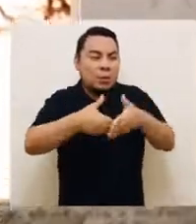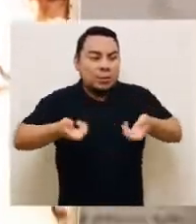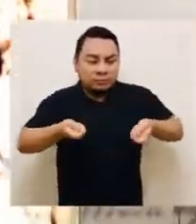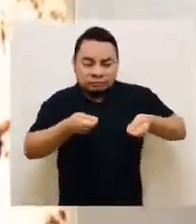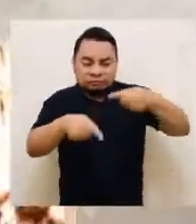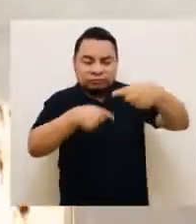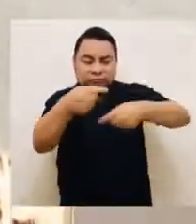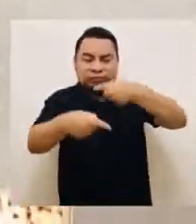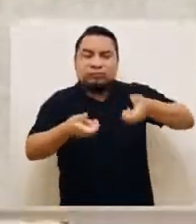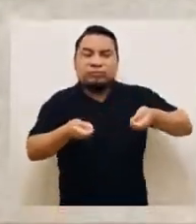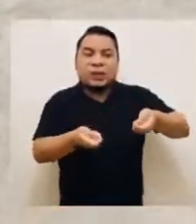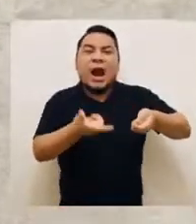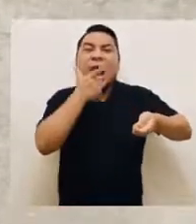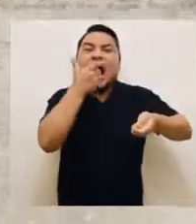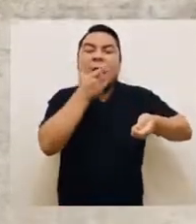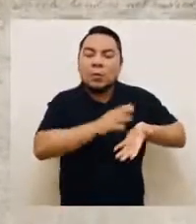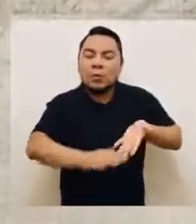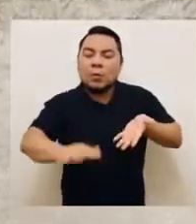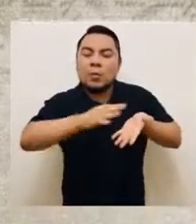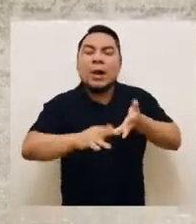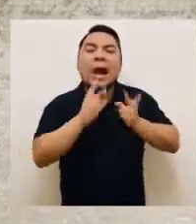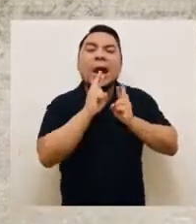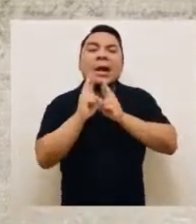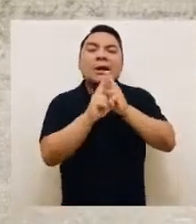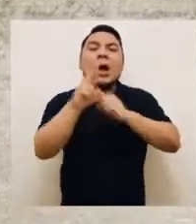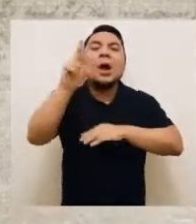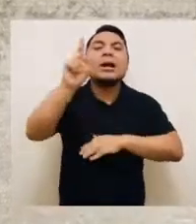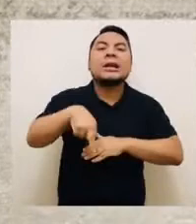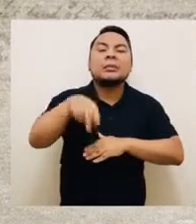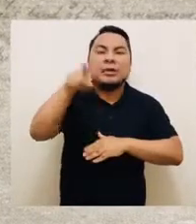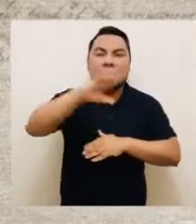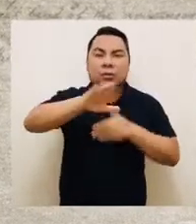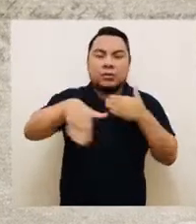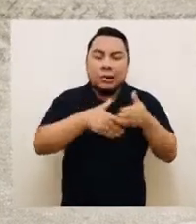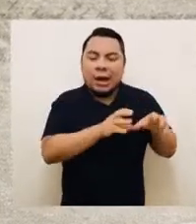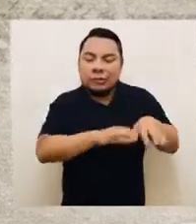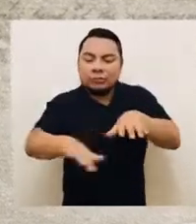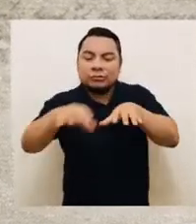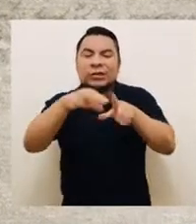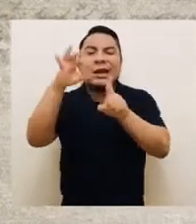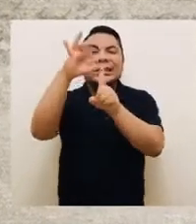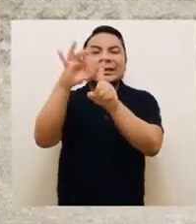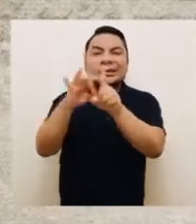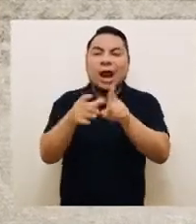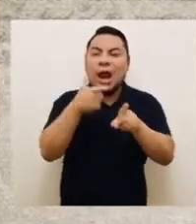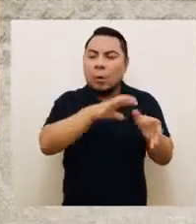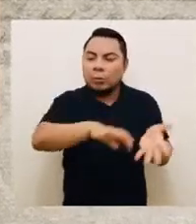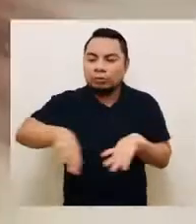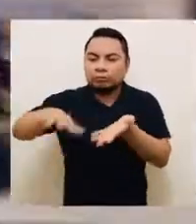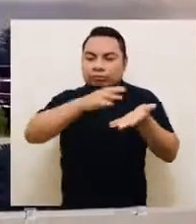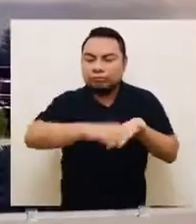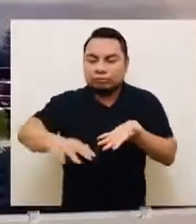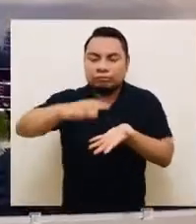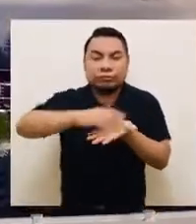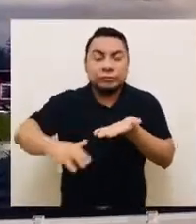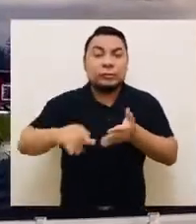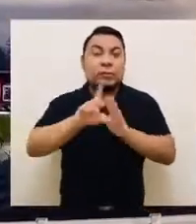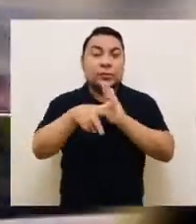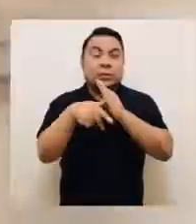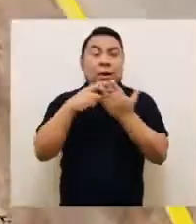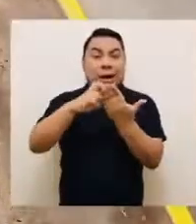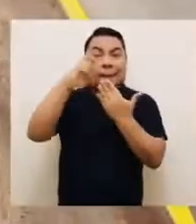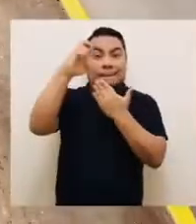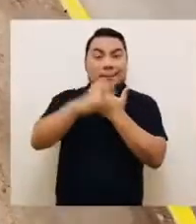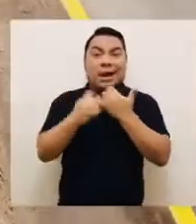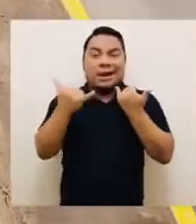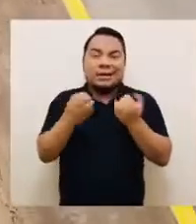Se trató de un molino tipo cubo abastecido por el agua canalizada del río Rímac que sirvió para la molienda de trigo. Actualmente,